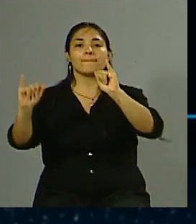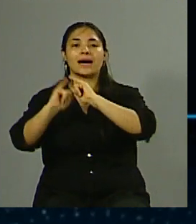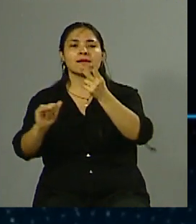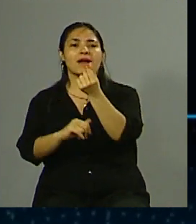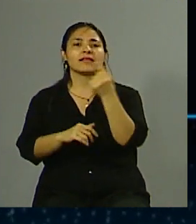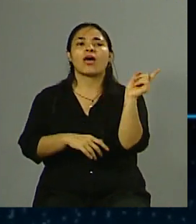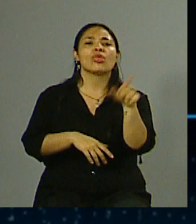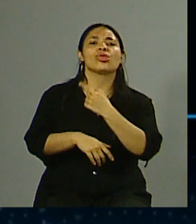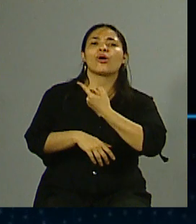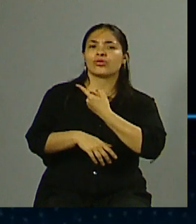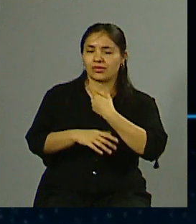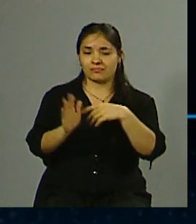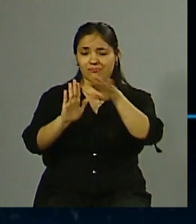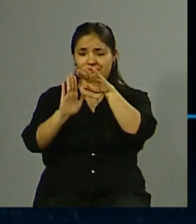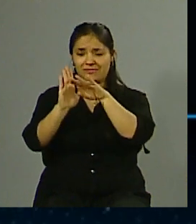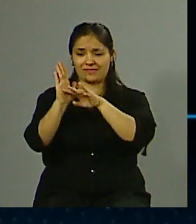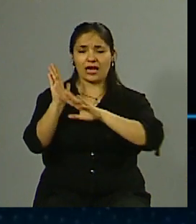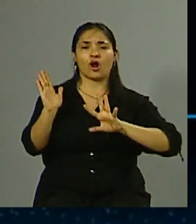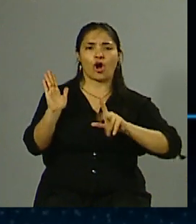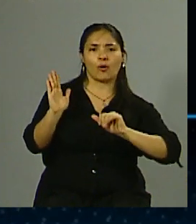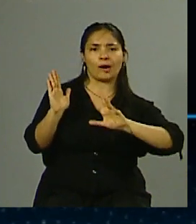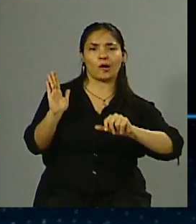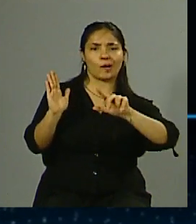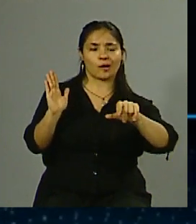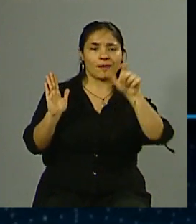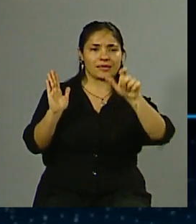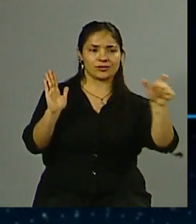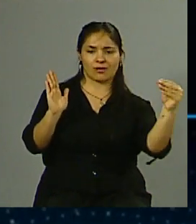algo con tantos chorros adentro de tus listas, Milei?